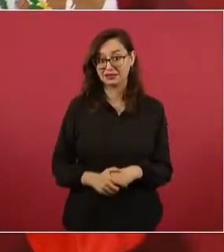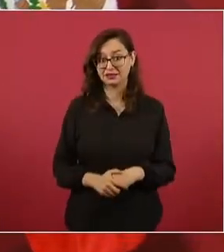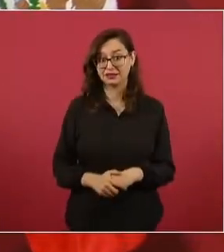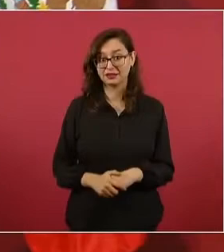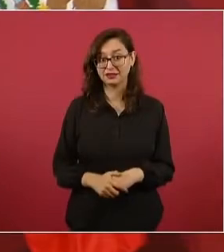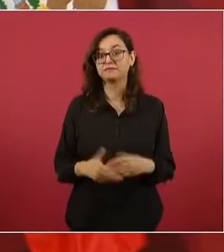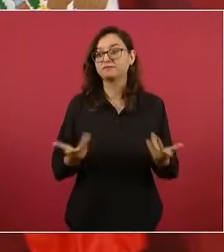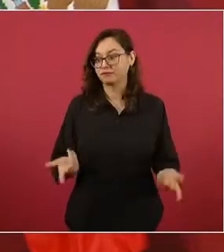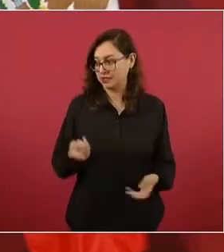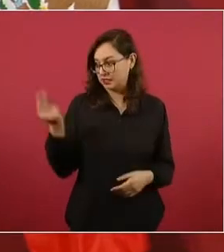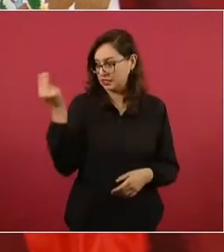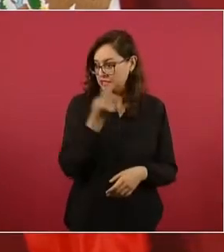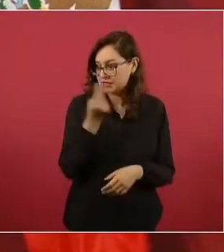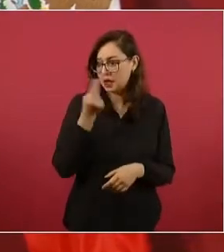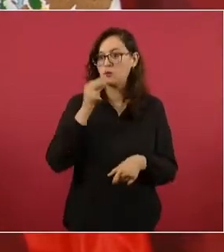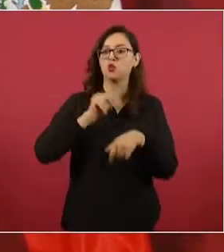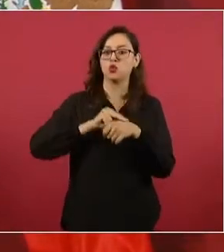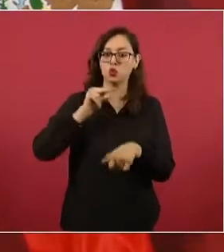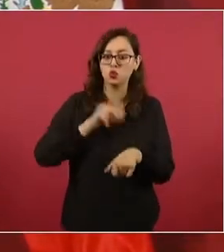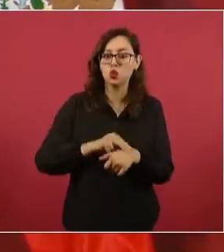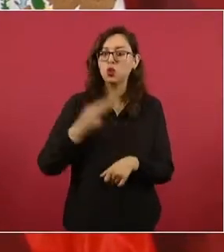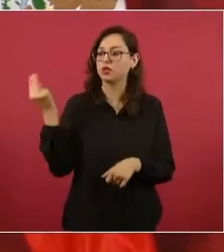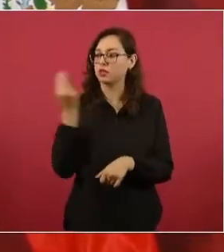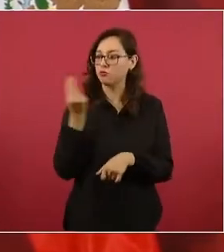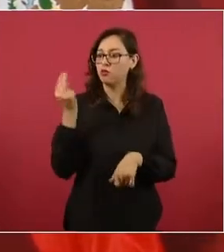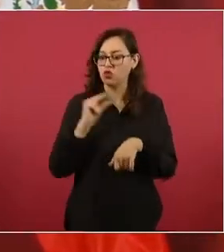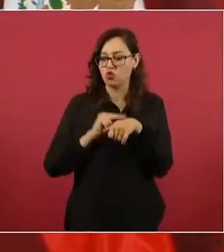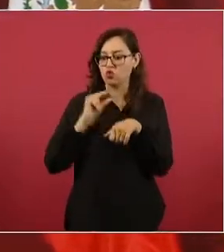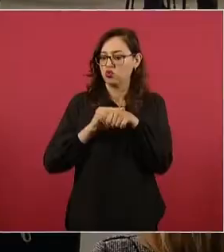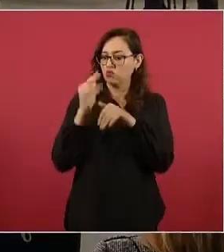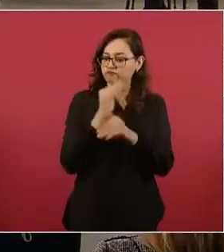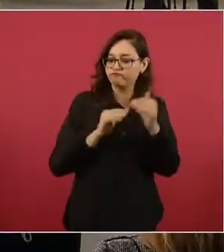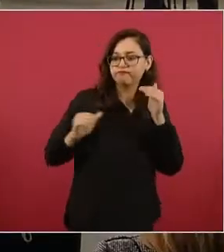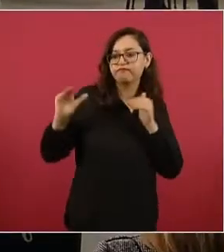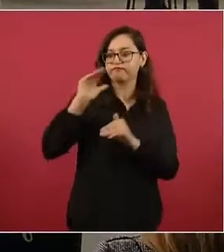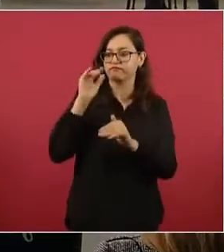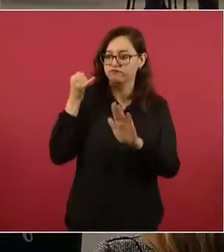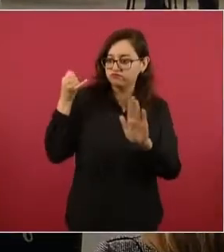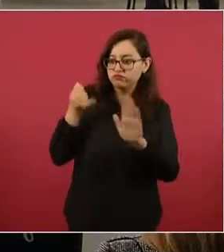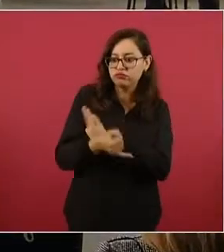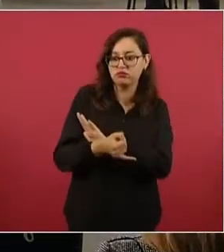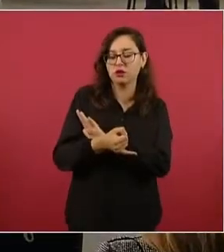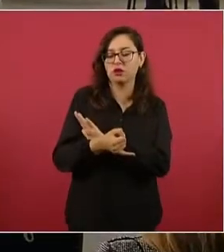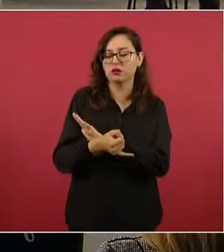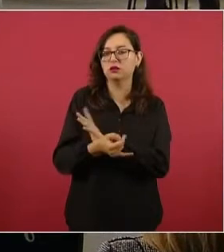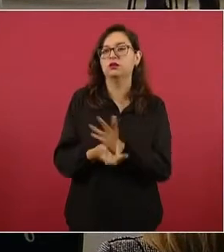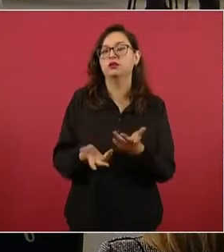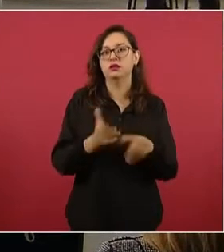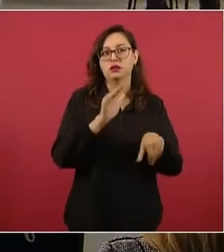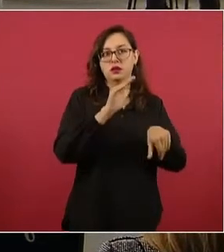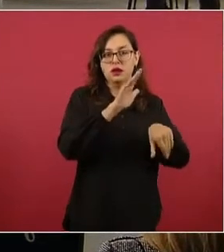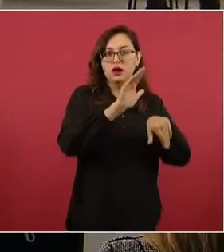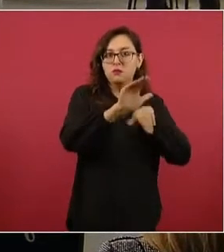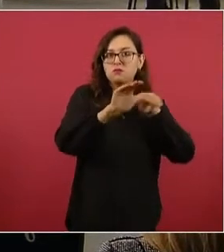y tener todos los especialistas. Ya logramos, estamos estado por estado,